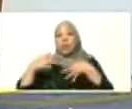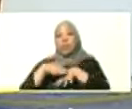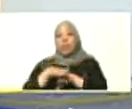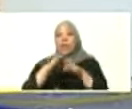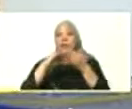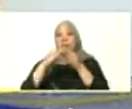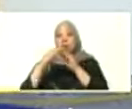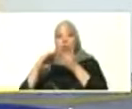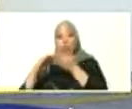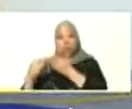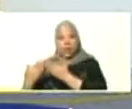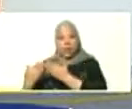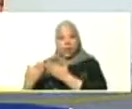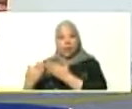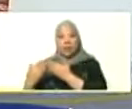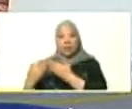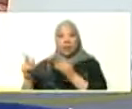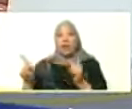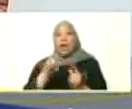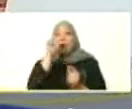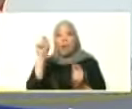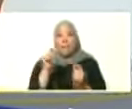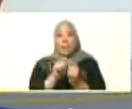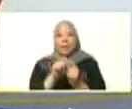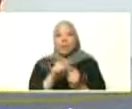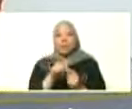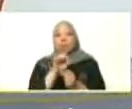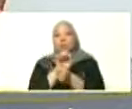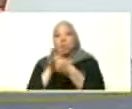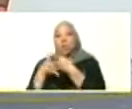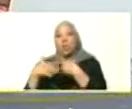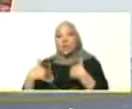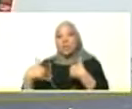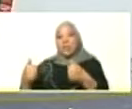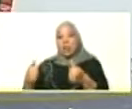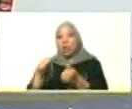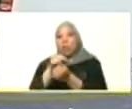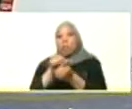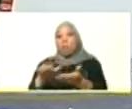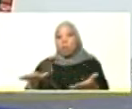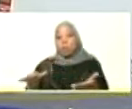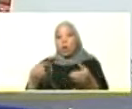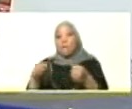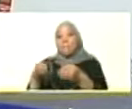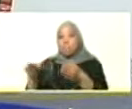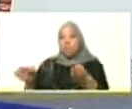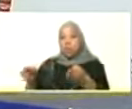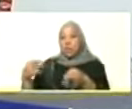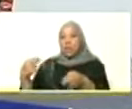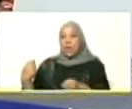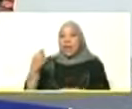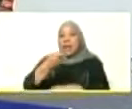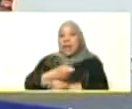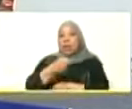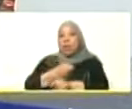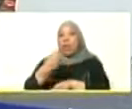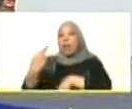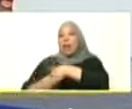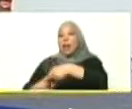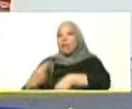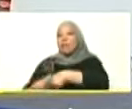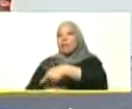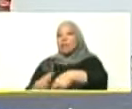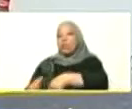comunitario, especialista en epidemiología y salud pública, graduada en la Revolución, presidente, programa